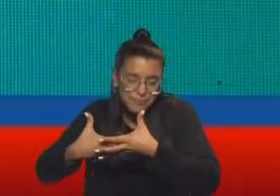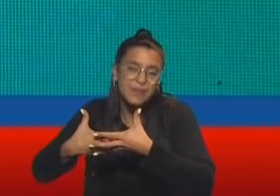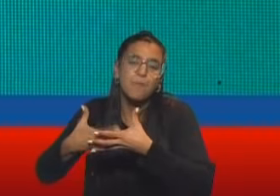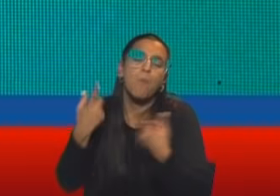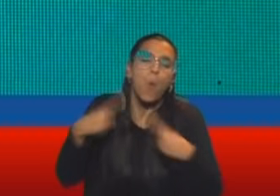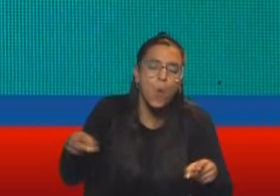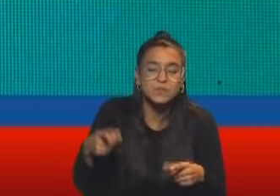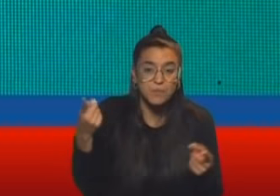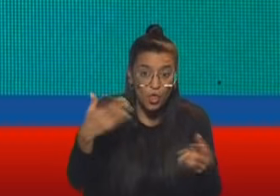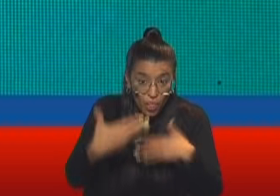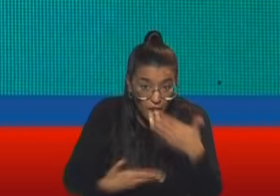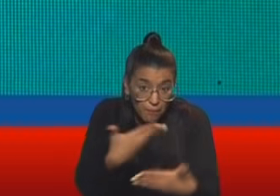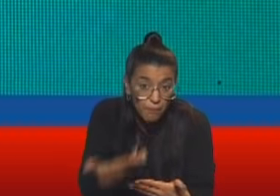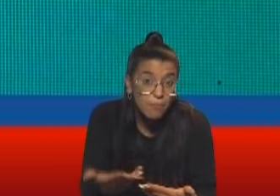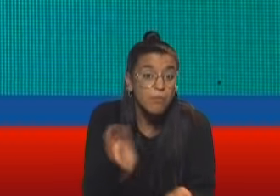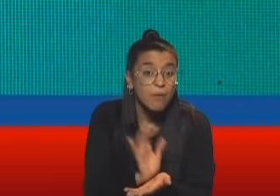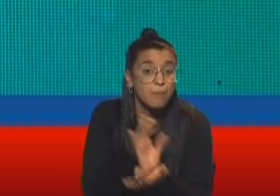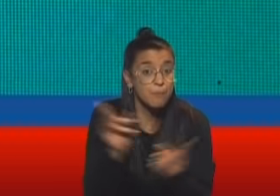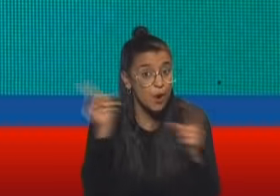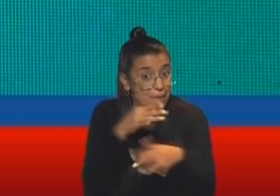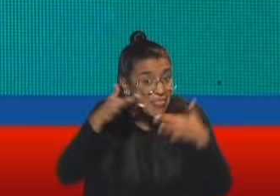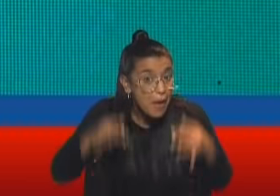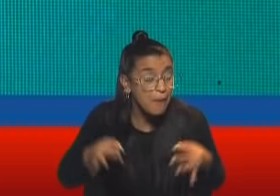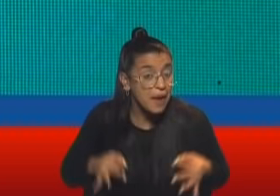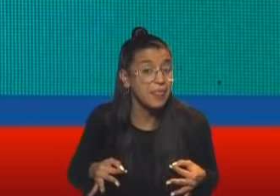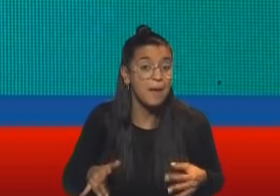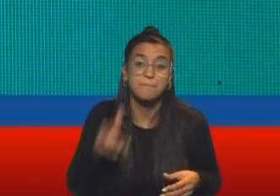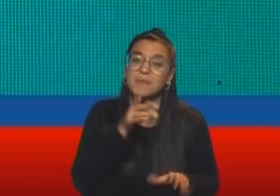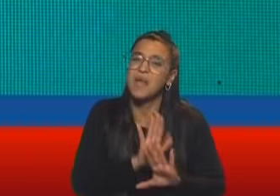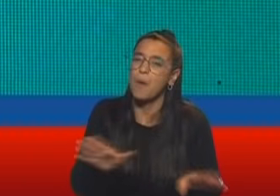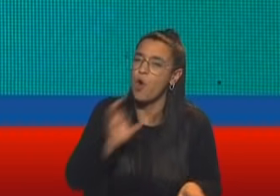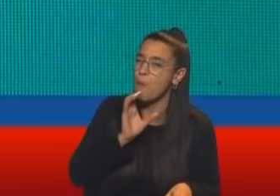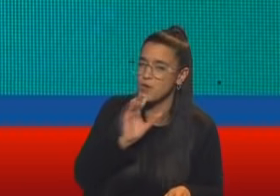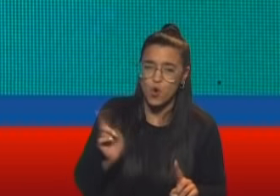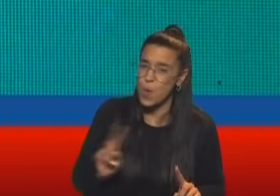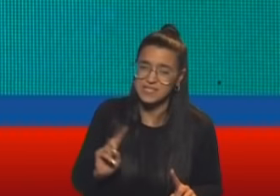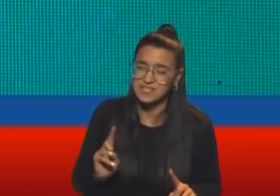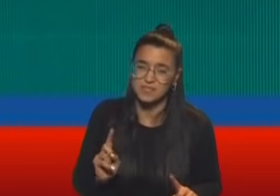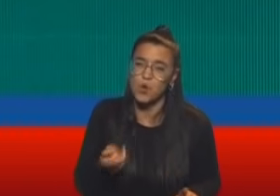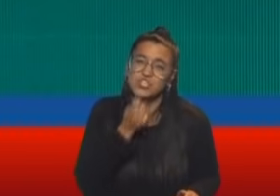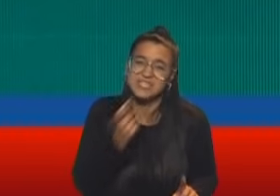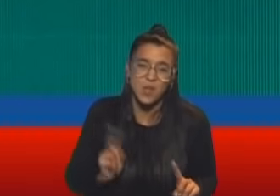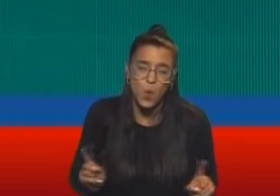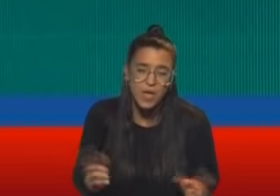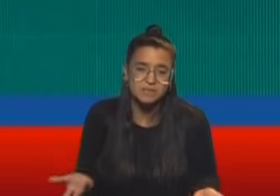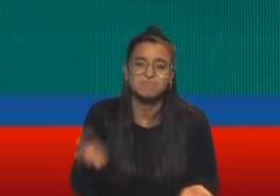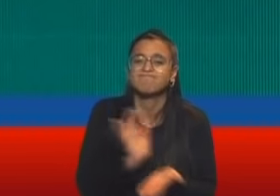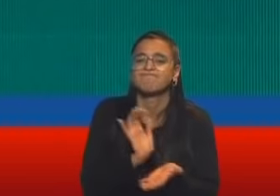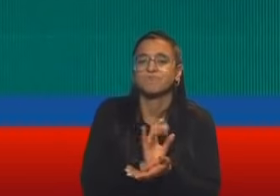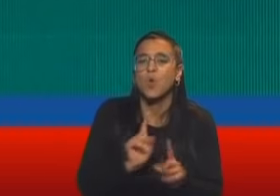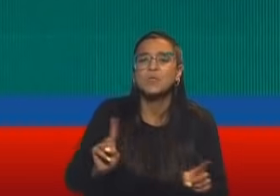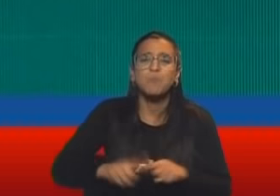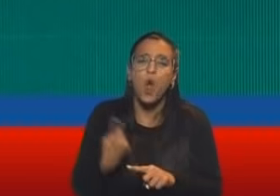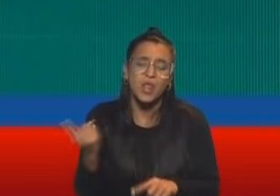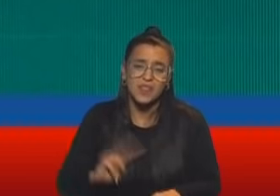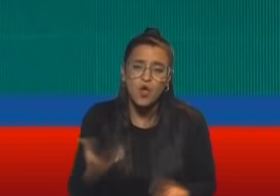Y no vaya a ser que después se lo tengan que tener un problema en serio, digo, ¿no? Me parece que dejó de ser graciosa. Claro, otra vez esto de la no política. Digo, ¿cómo